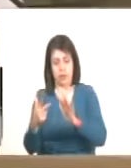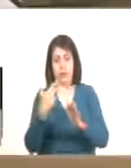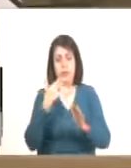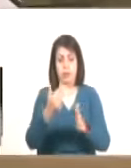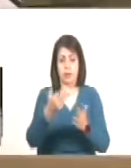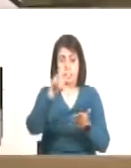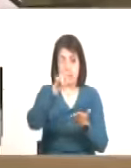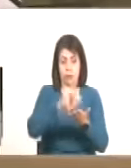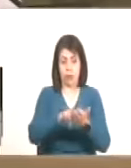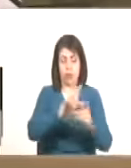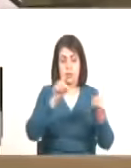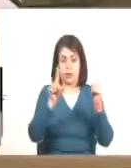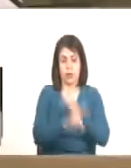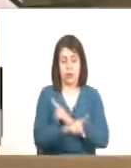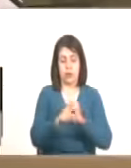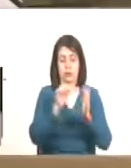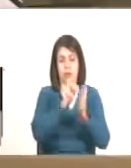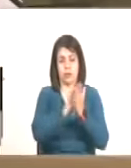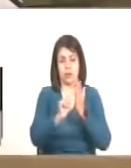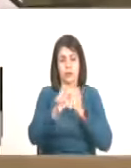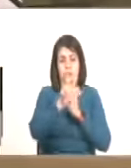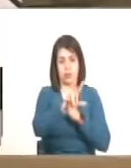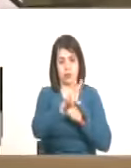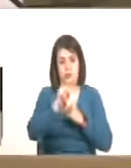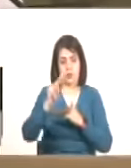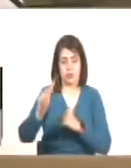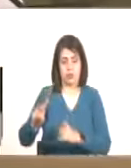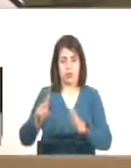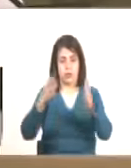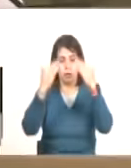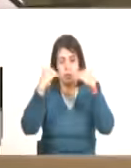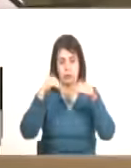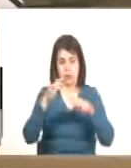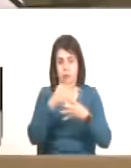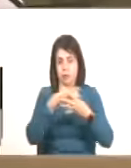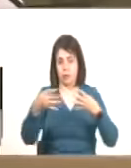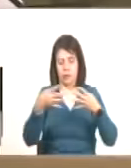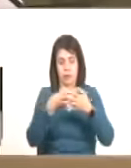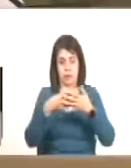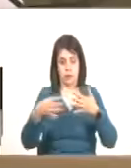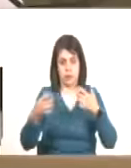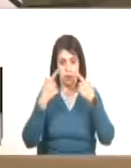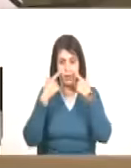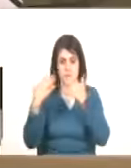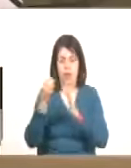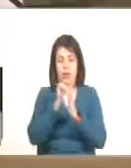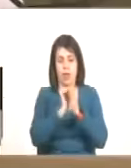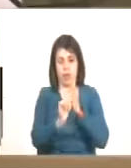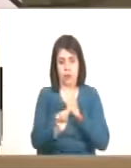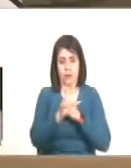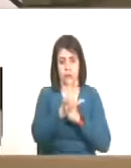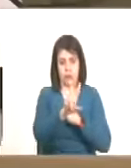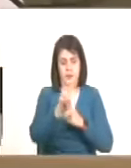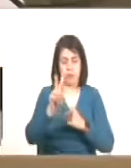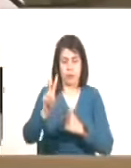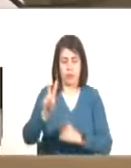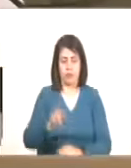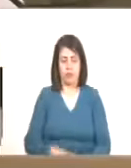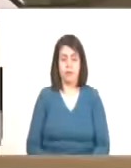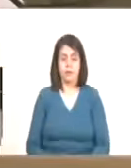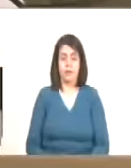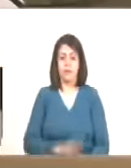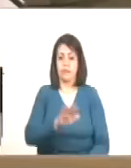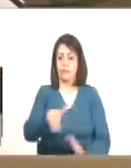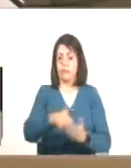propone aprobar con modificación el contenido del artículo 32, el cual queda redactado en los siguientes términos. Artículo